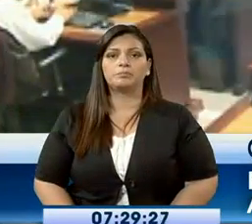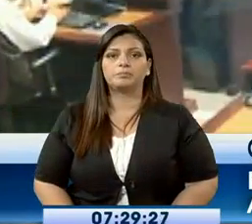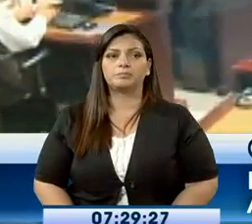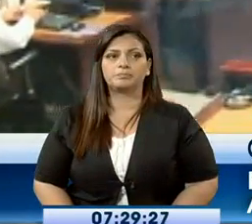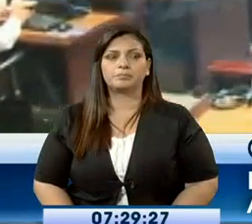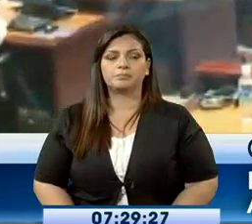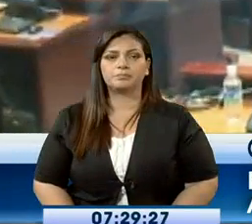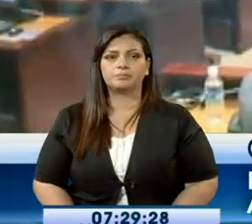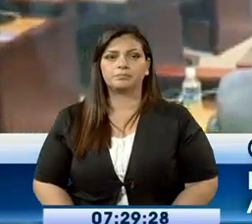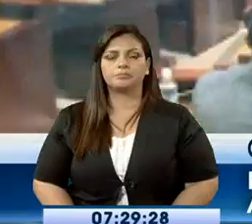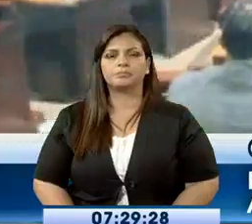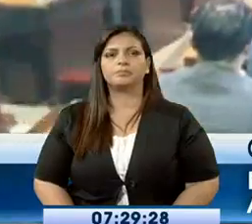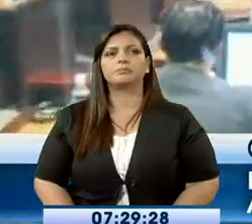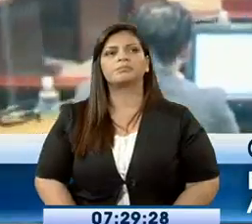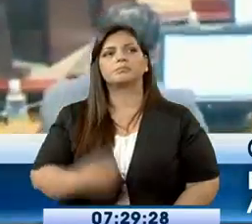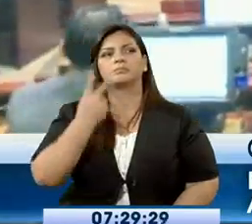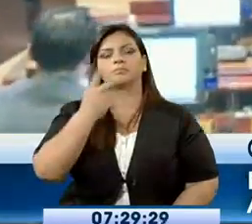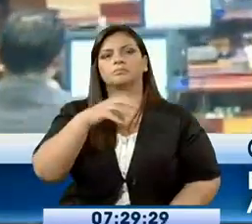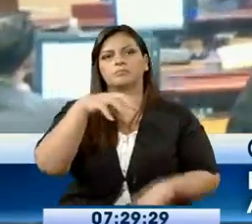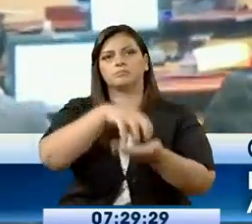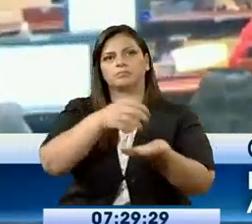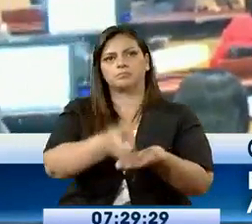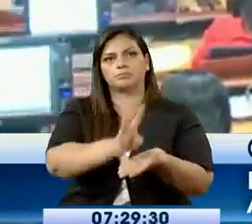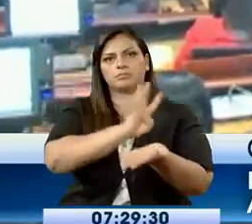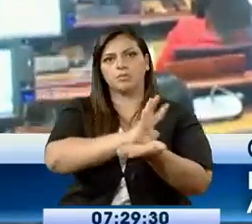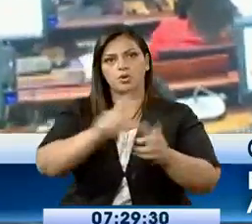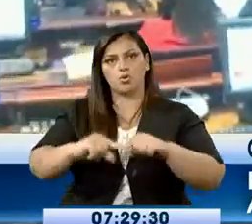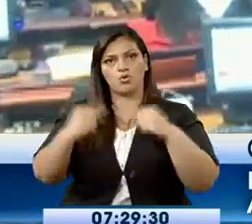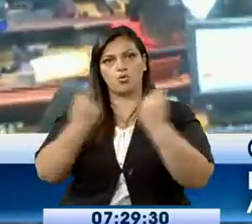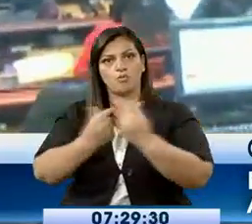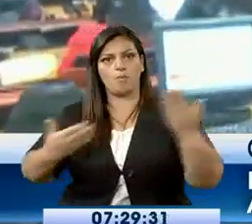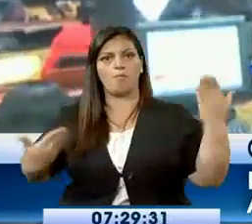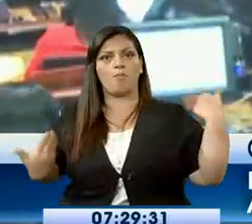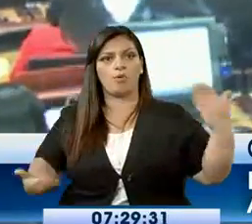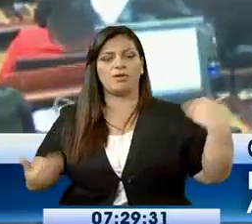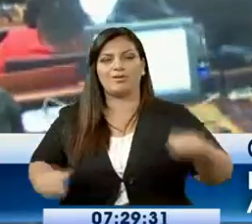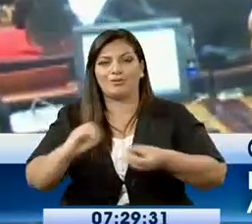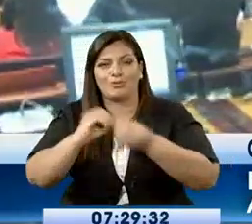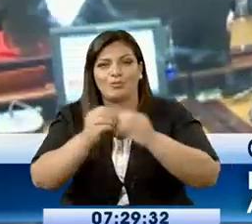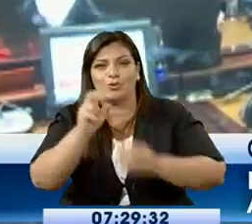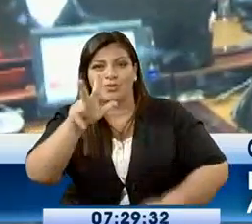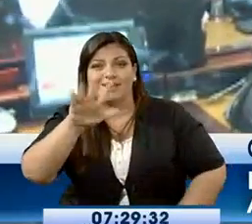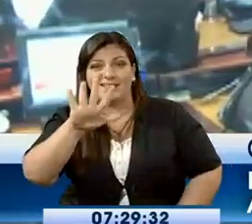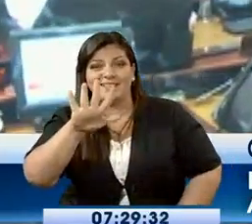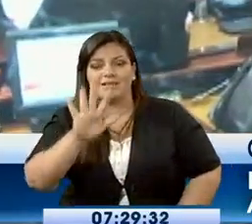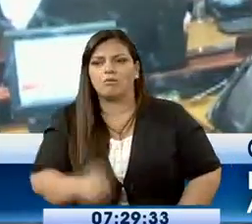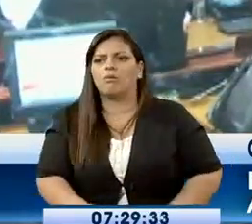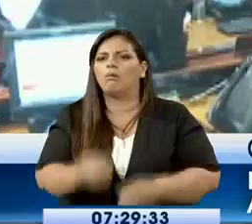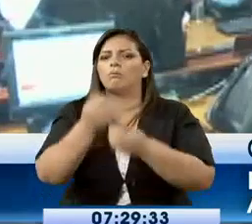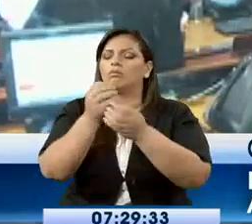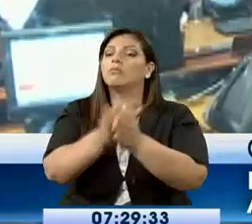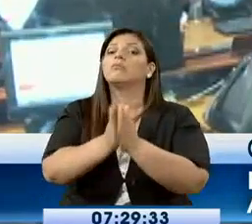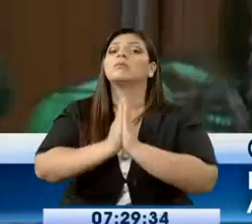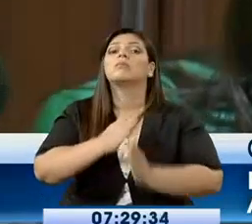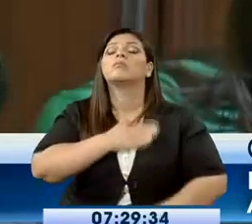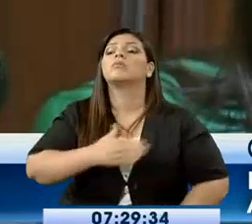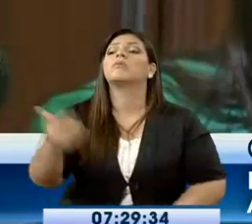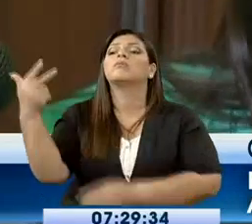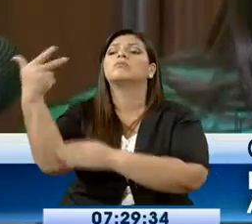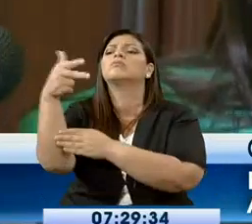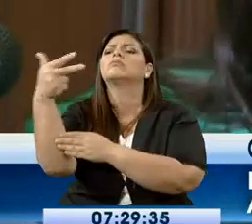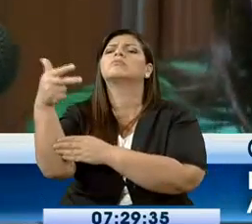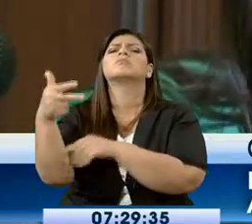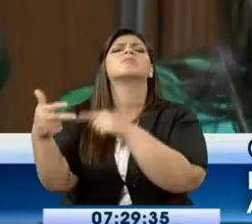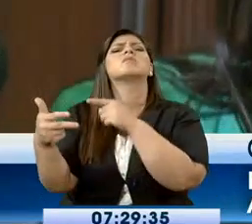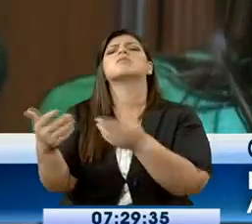tanto, en la Asamblea, en el bloque de Alianza País, piden que la investigación también se extienda a quienes difundieron los videos para conocer su autenticidad. Yo creo que lo